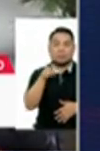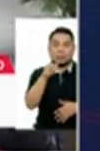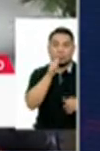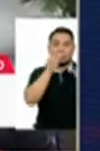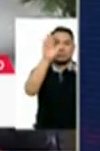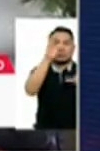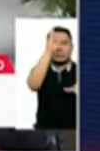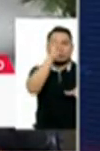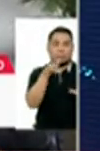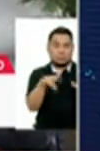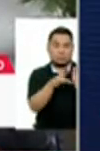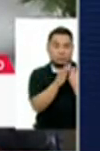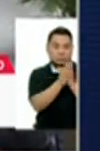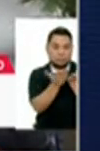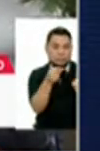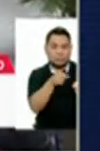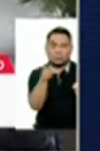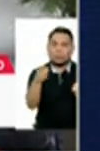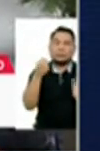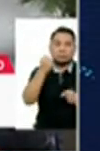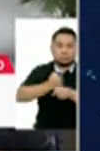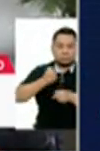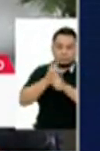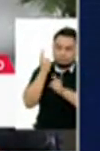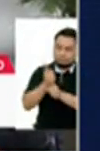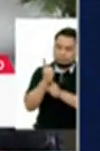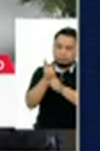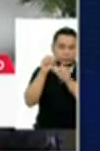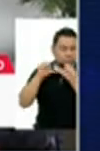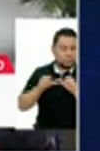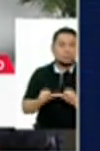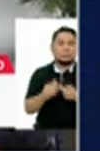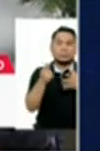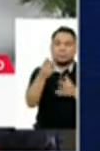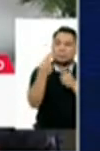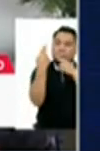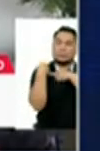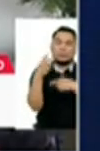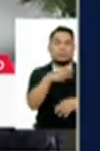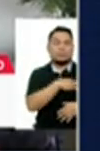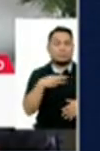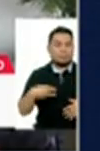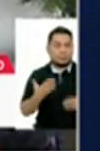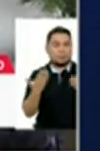tiempo que se iba a regresar a las aulas. Regreso contigo, Talía, ¿tienes más información?